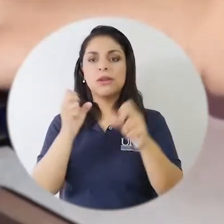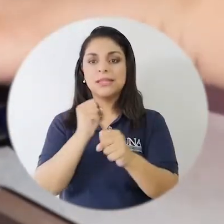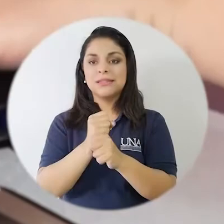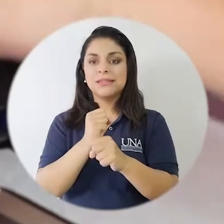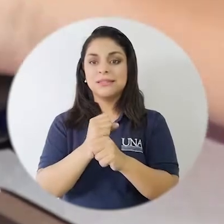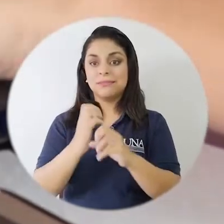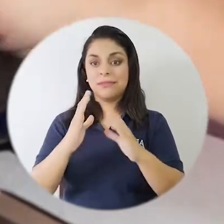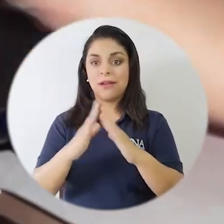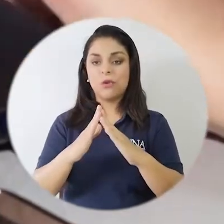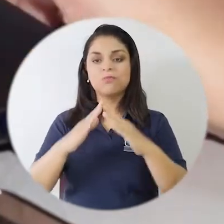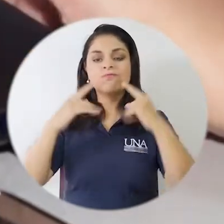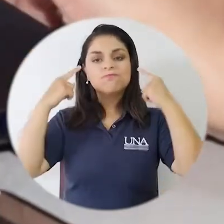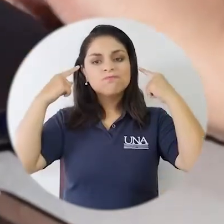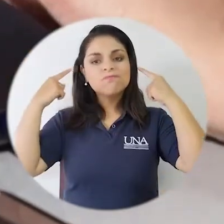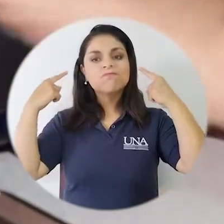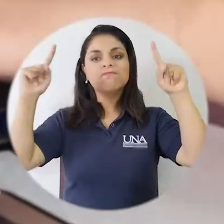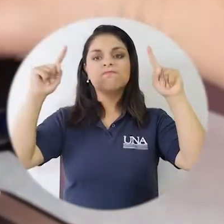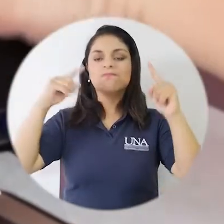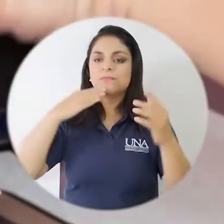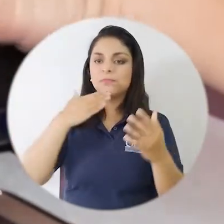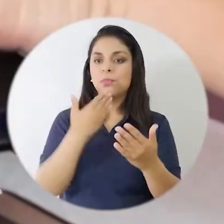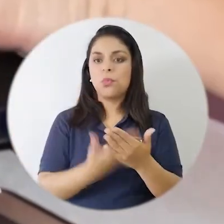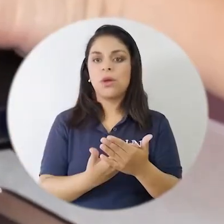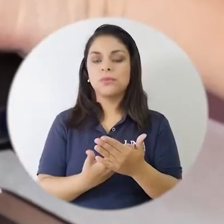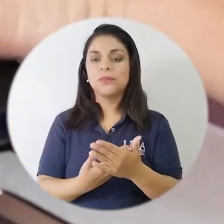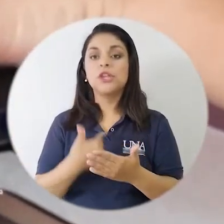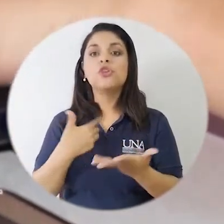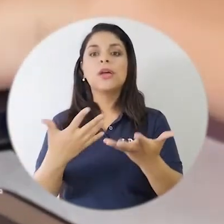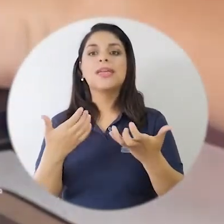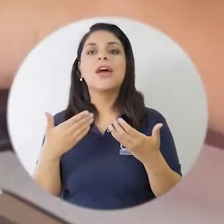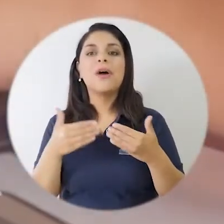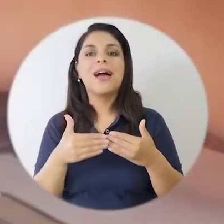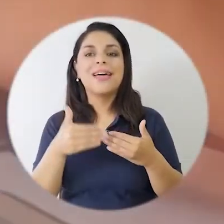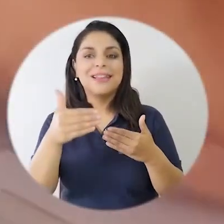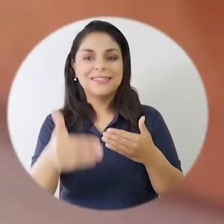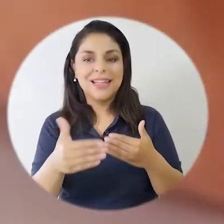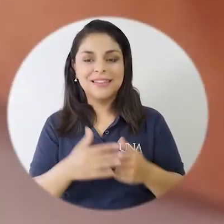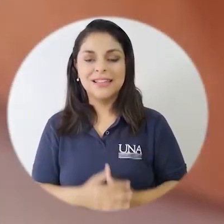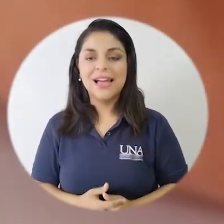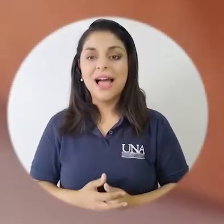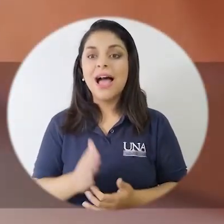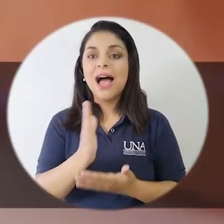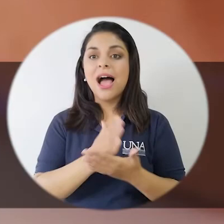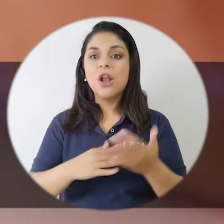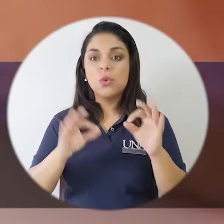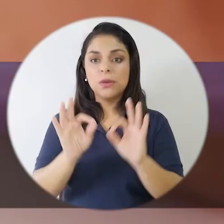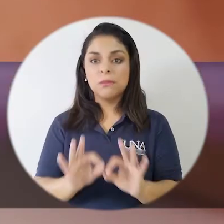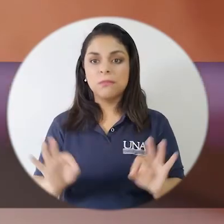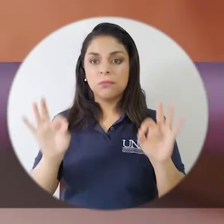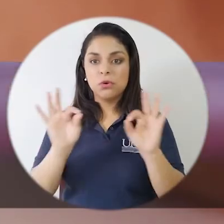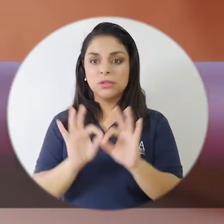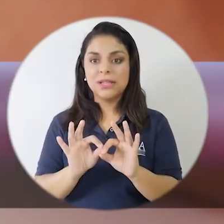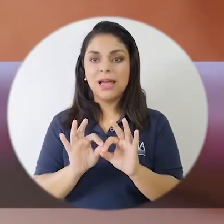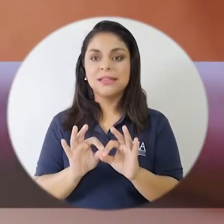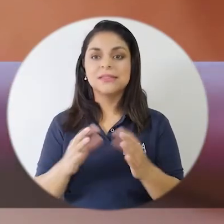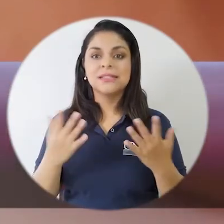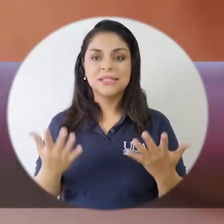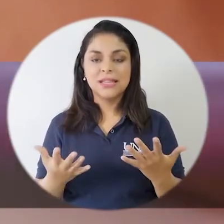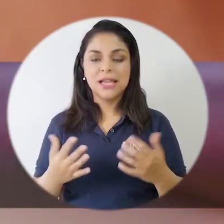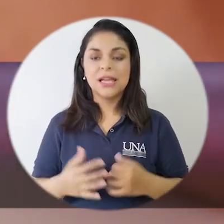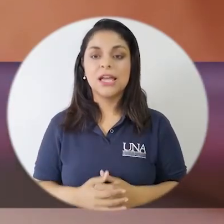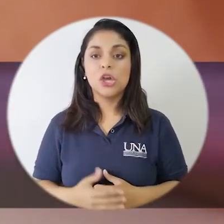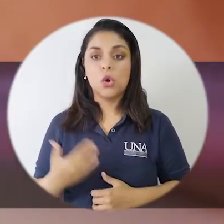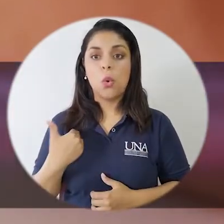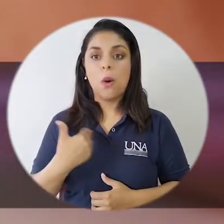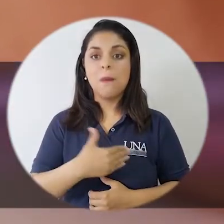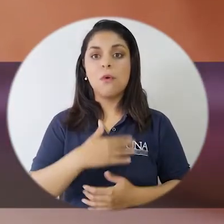que ver con un teletrabajo exitoso y efectivo. Y le voy a adelantar, hay algo importante que se quiere lograr, es que se quiere lograr una